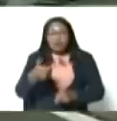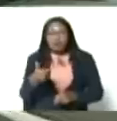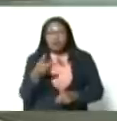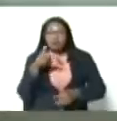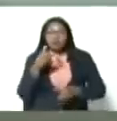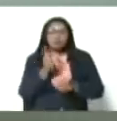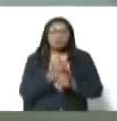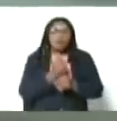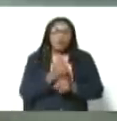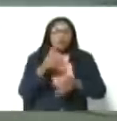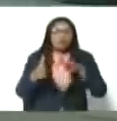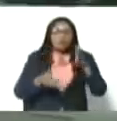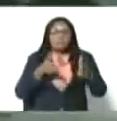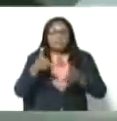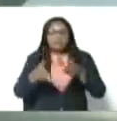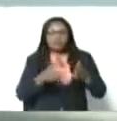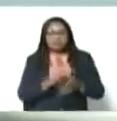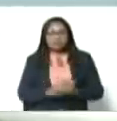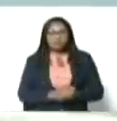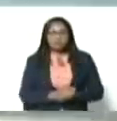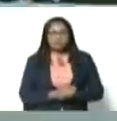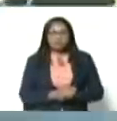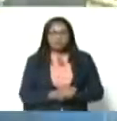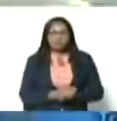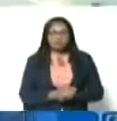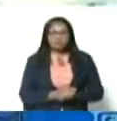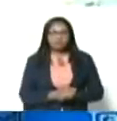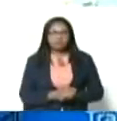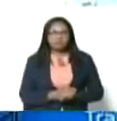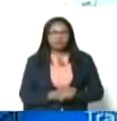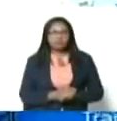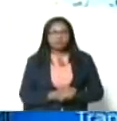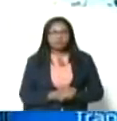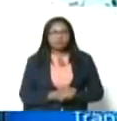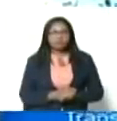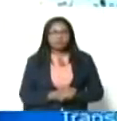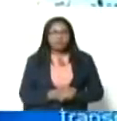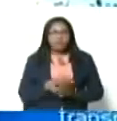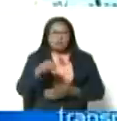del metro. Aquí me va a entregar...